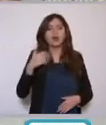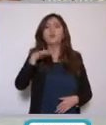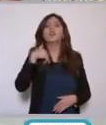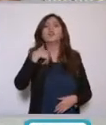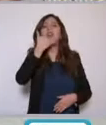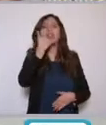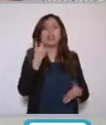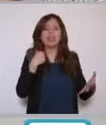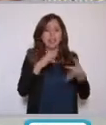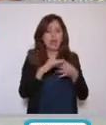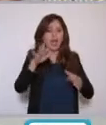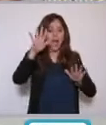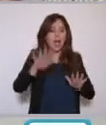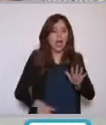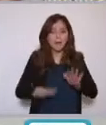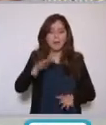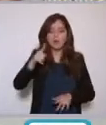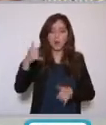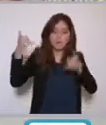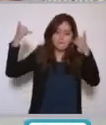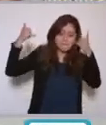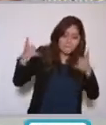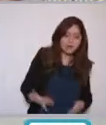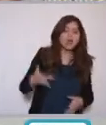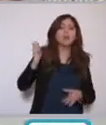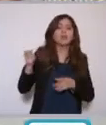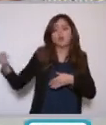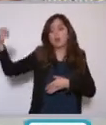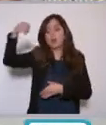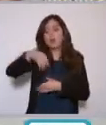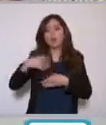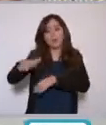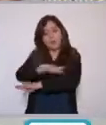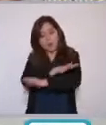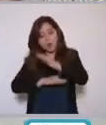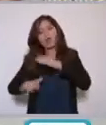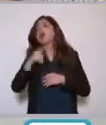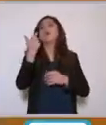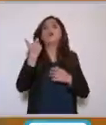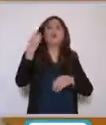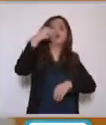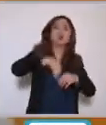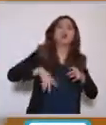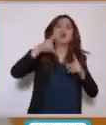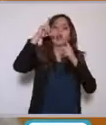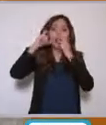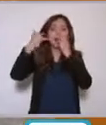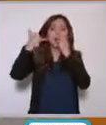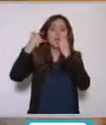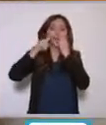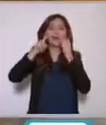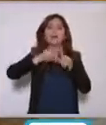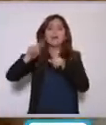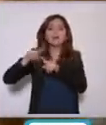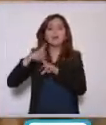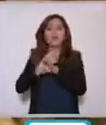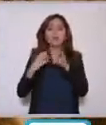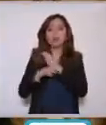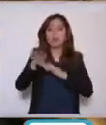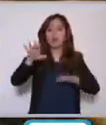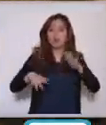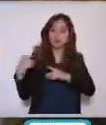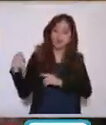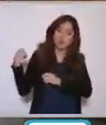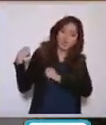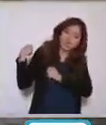luego pesan horrores por lo que Pesan. porque le echaste la bolsa de bronceadores, porque le echaste la cartera, porque echas la cámara, el teléfono, entonces al rato la bolsa de playa es